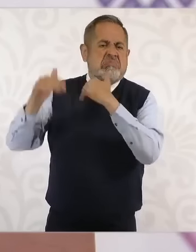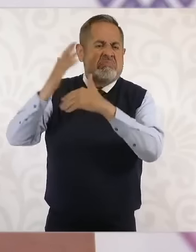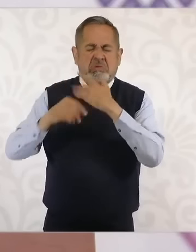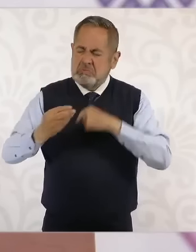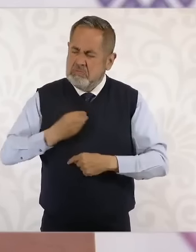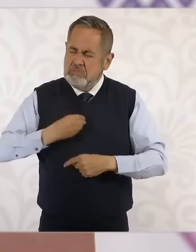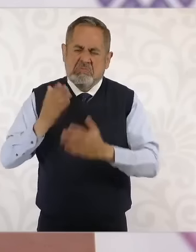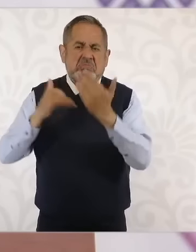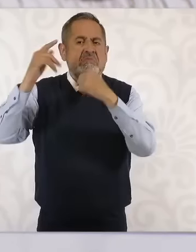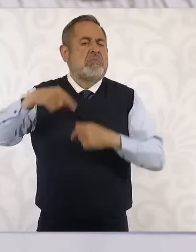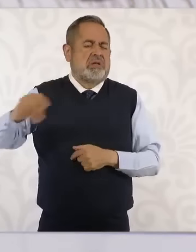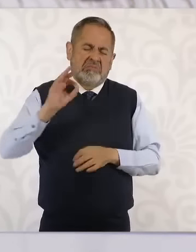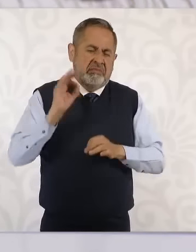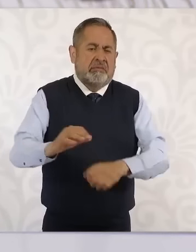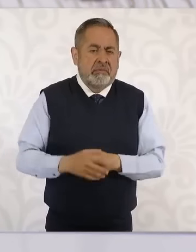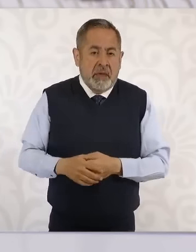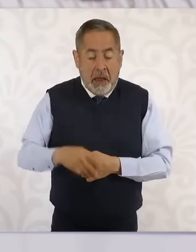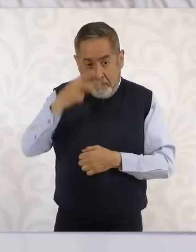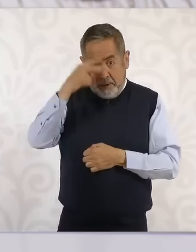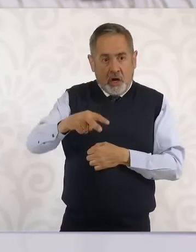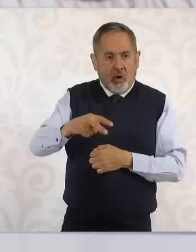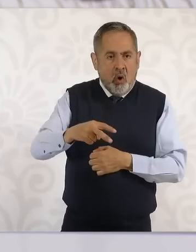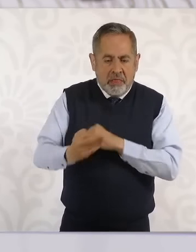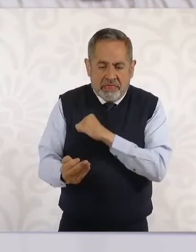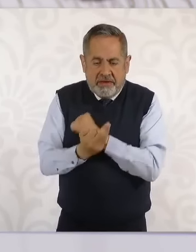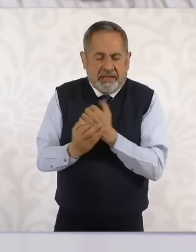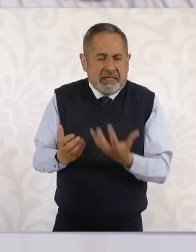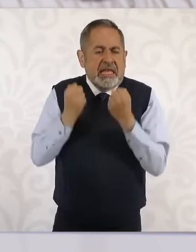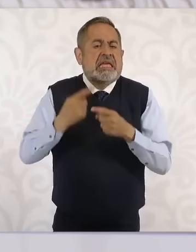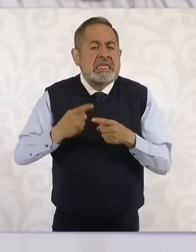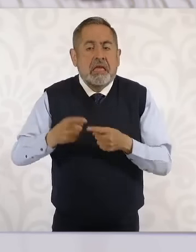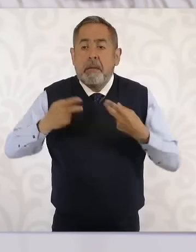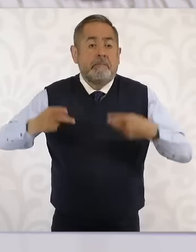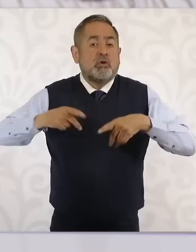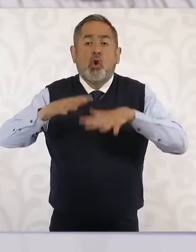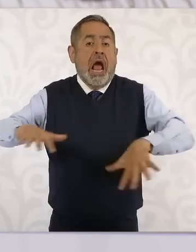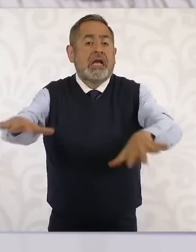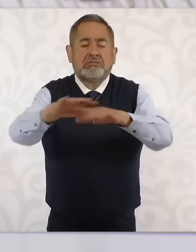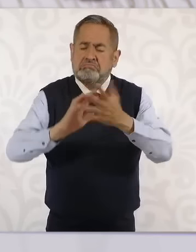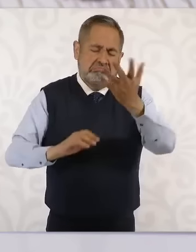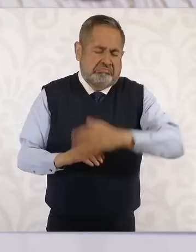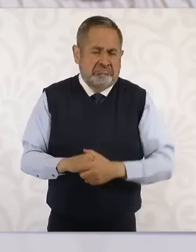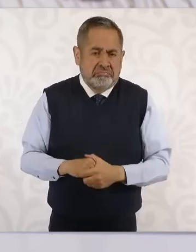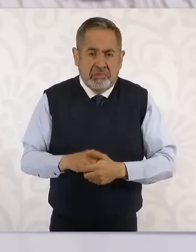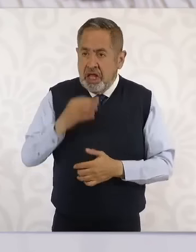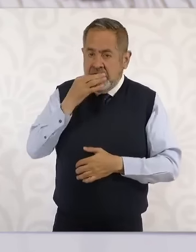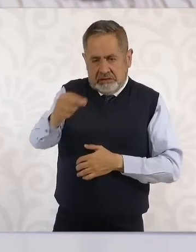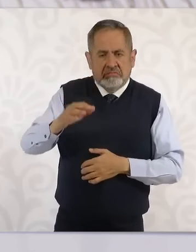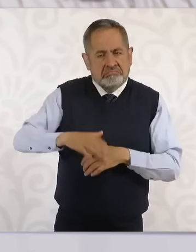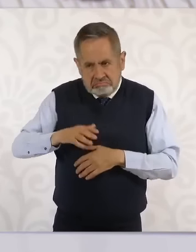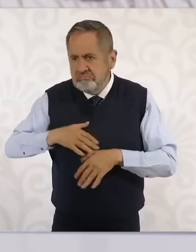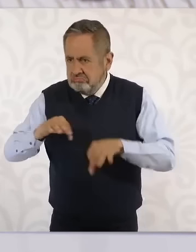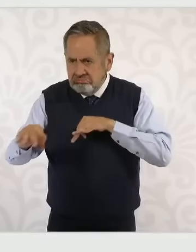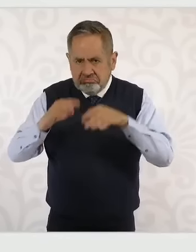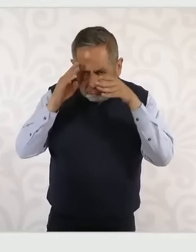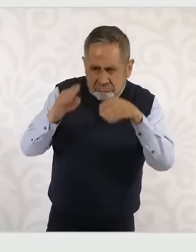mejor defensa que tiene México es su pueblo y nosotros que sepan pues que estamos trabajando en ello,